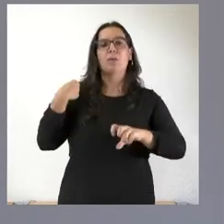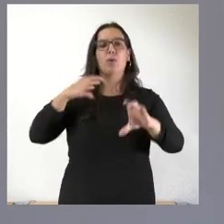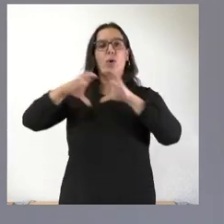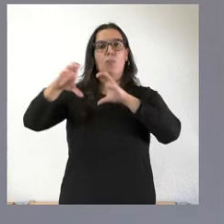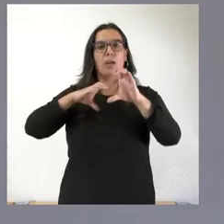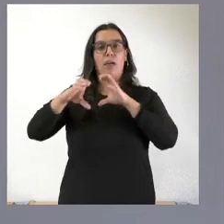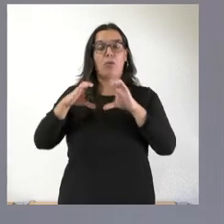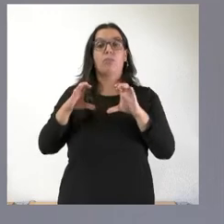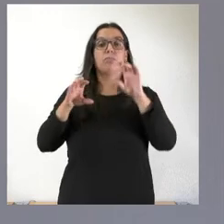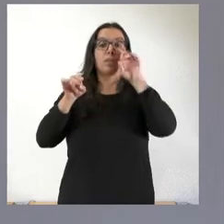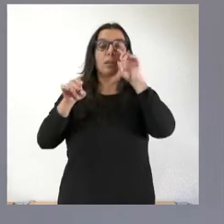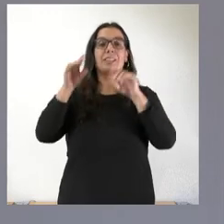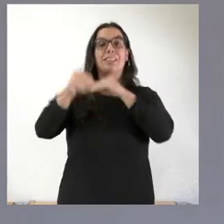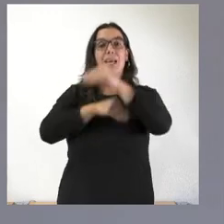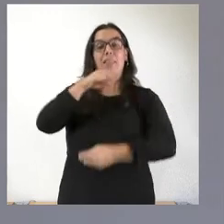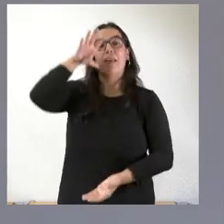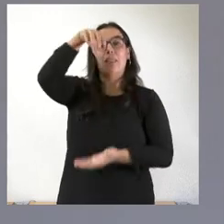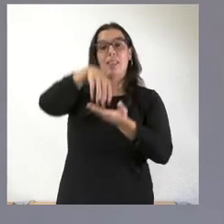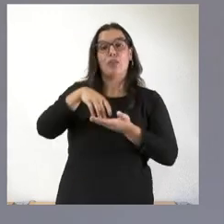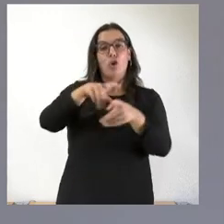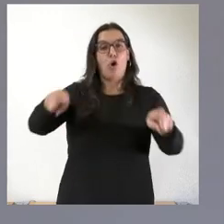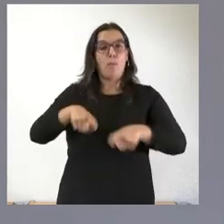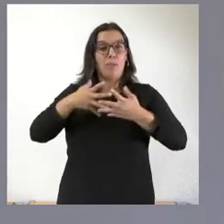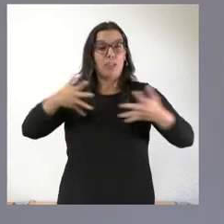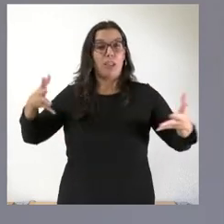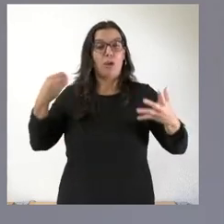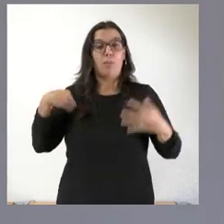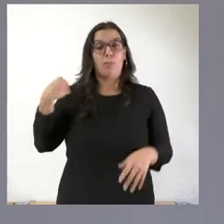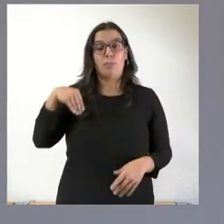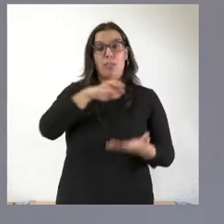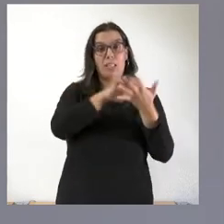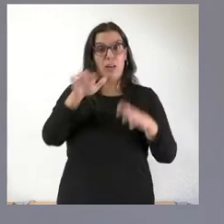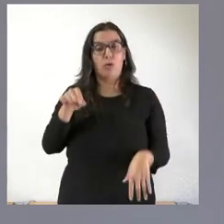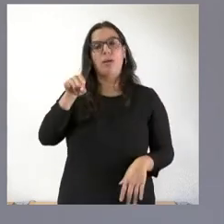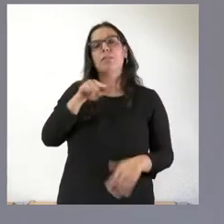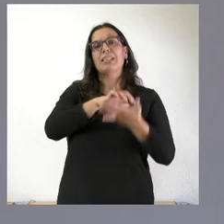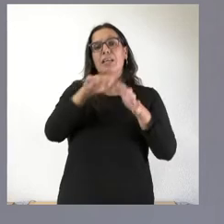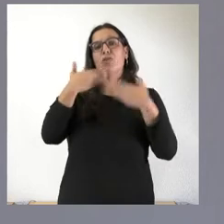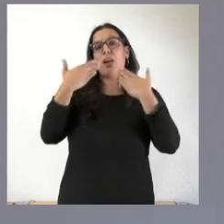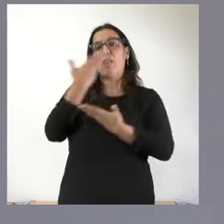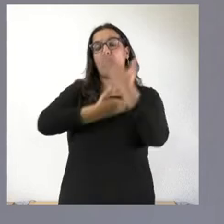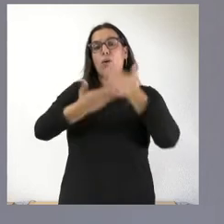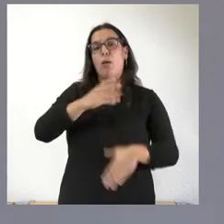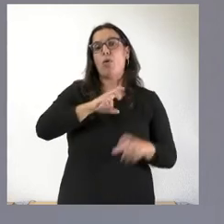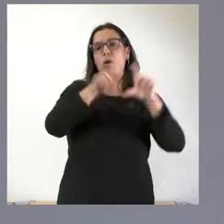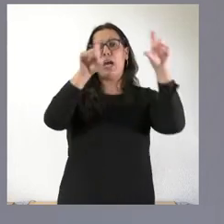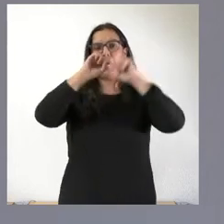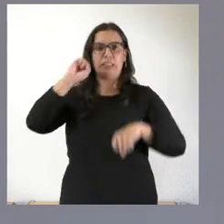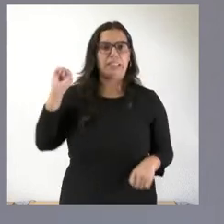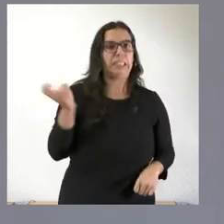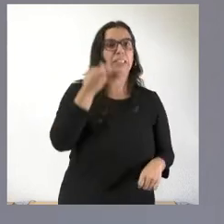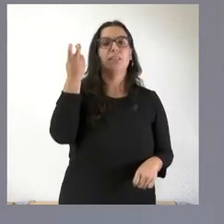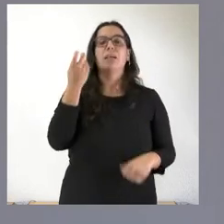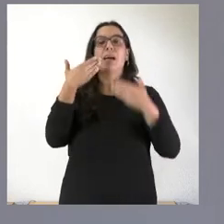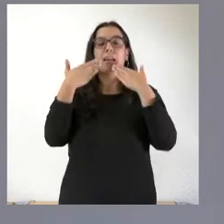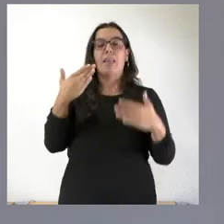con el Centro de Supercomputación de Castilla y León, Skyle, y, por tanto, Castilla y León, en colaboración con otra serie de entidades y a través de esta